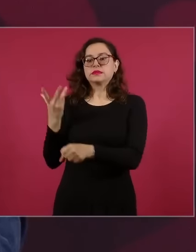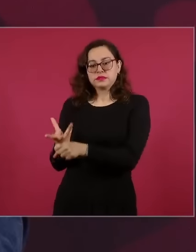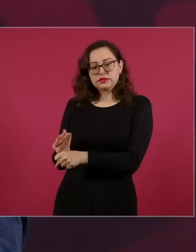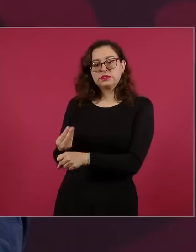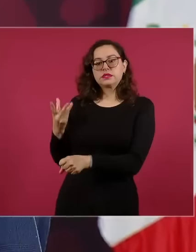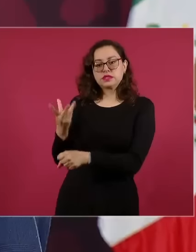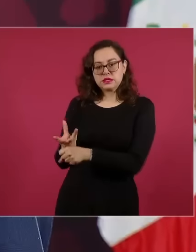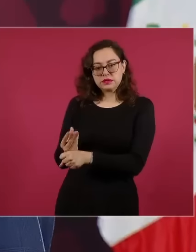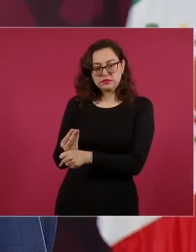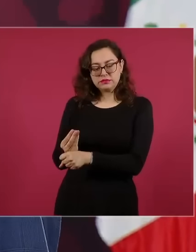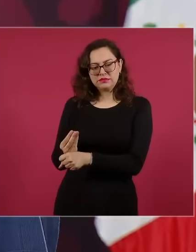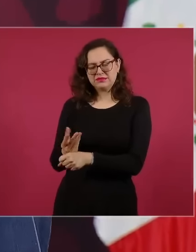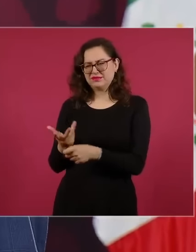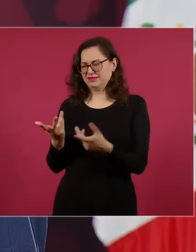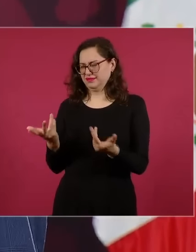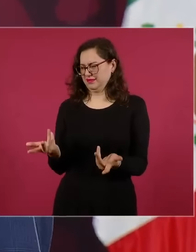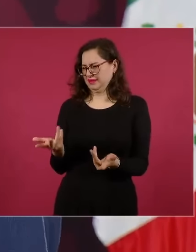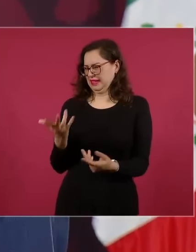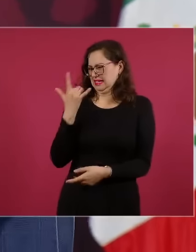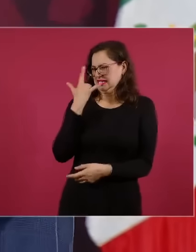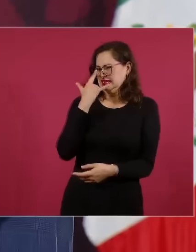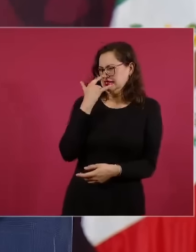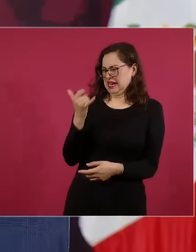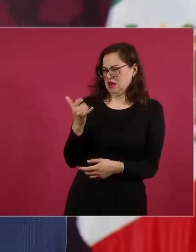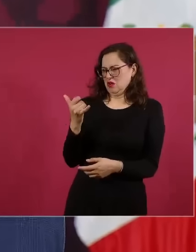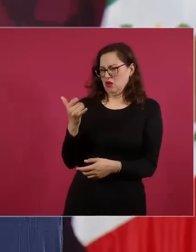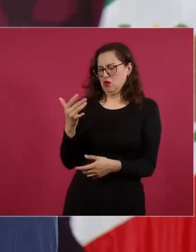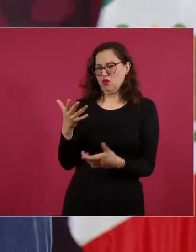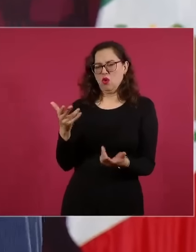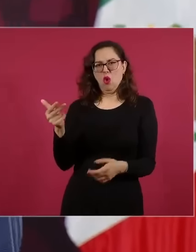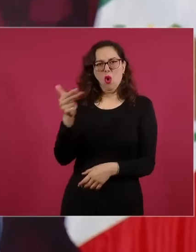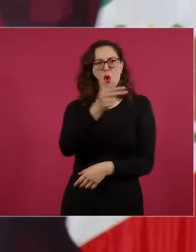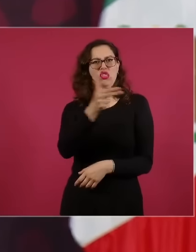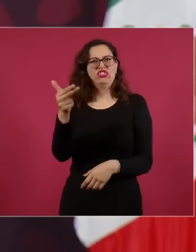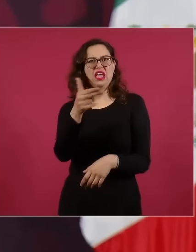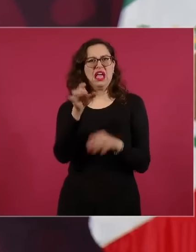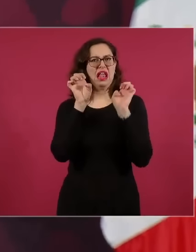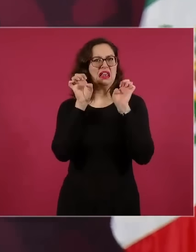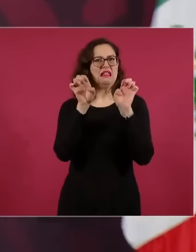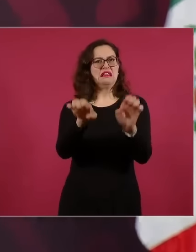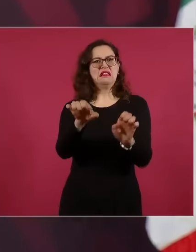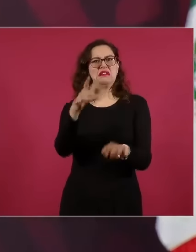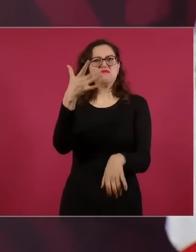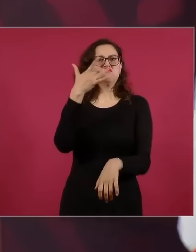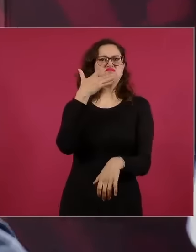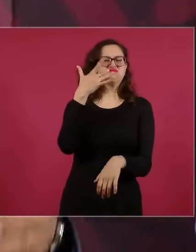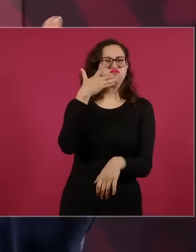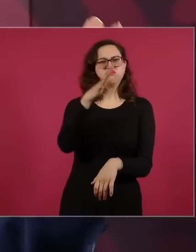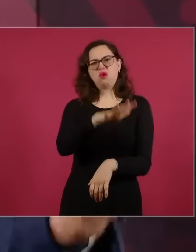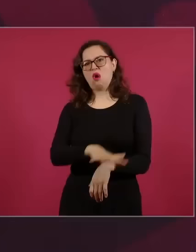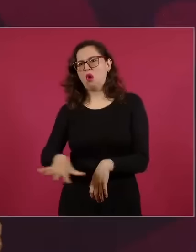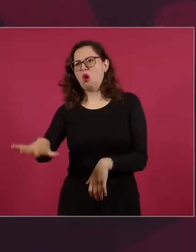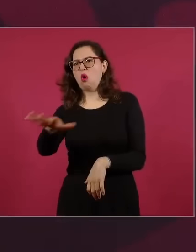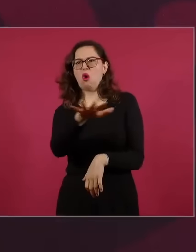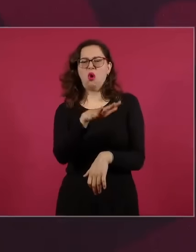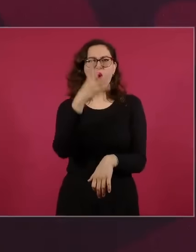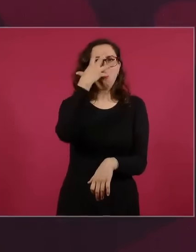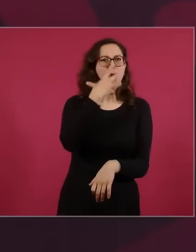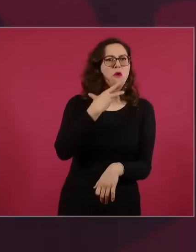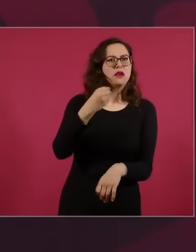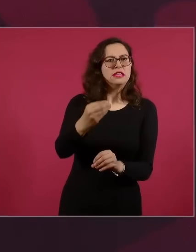evitar los contrastes de que hay hoteles de gran lujo y